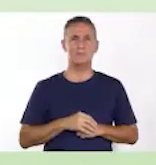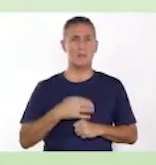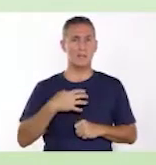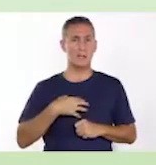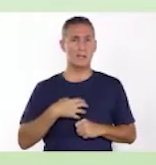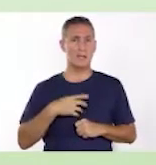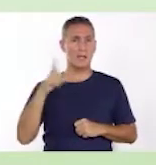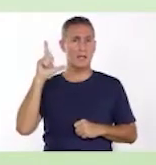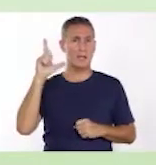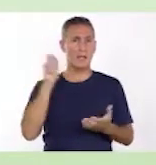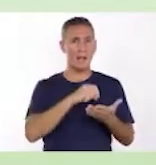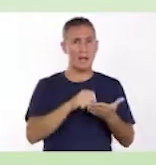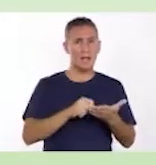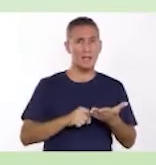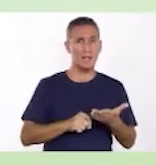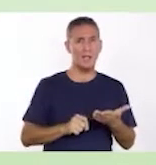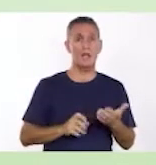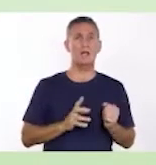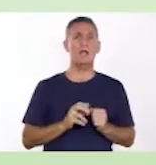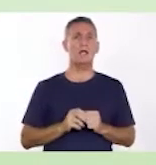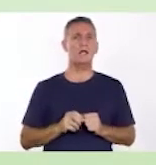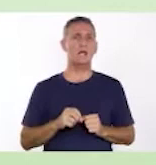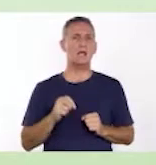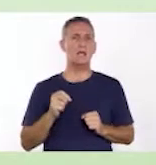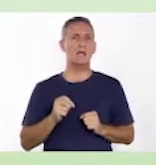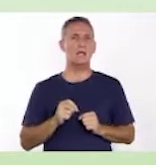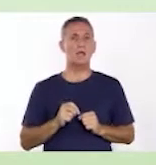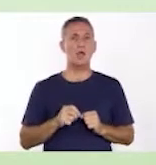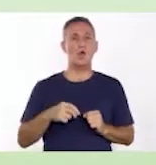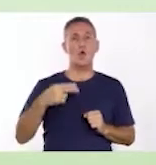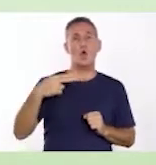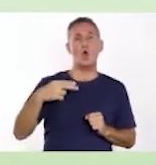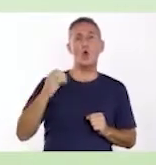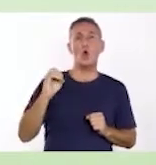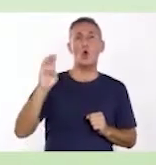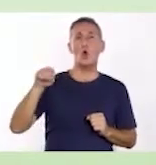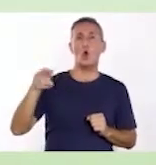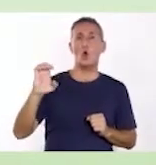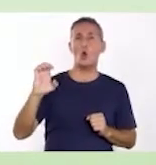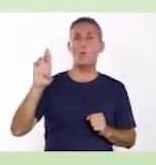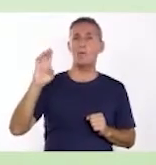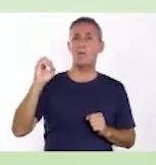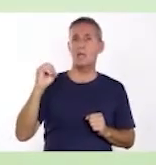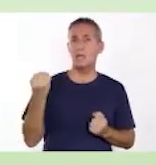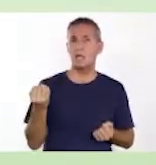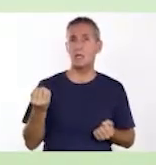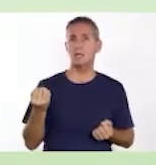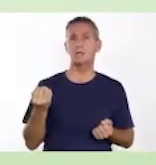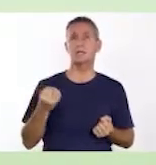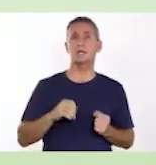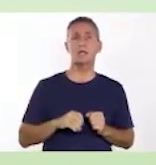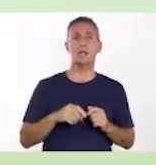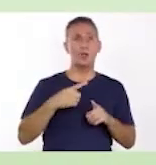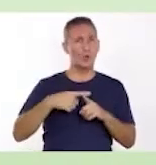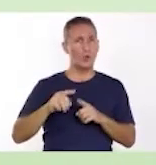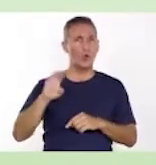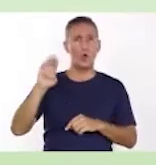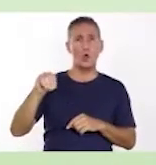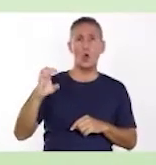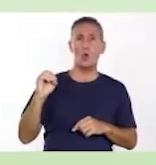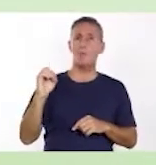Tenemos la literatura clásica, Homero, la Ilíada. El clasicismo, Molière,